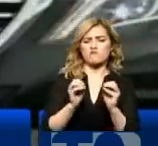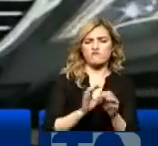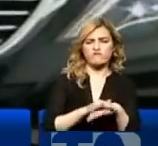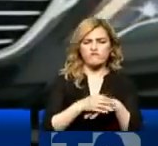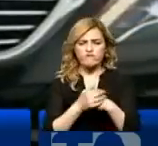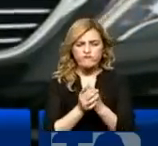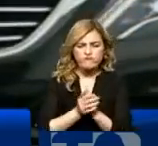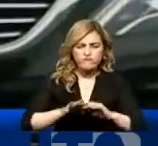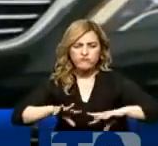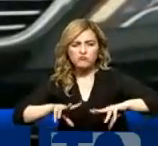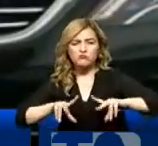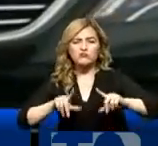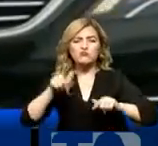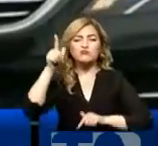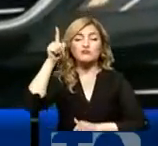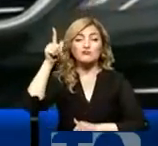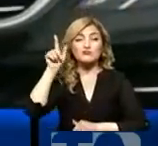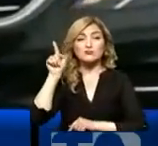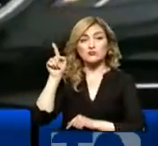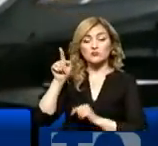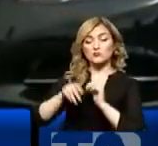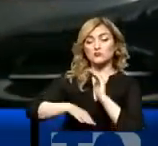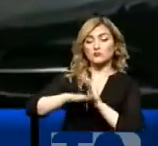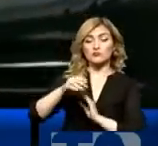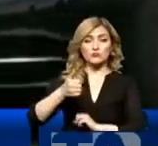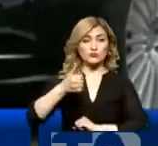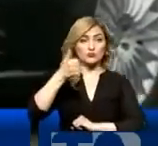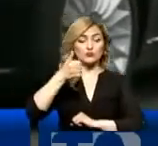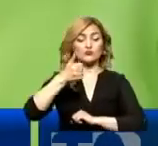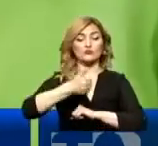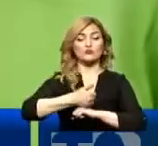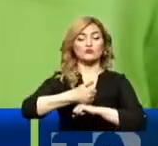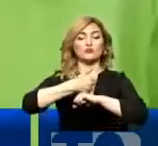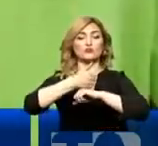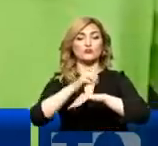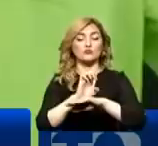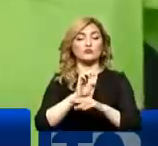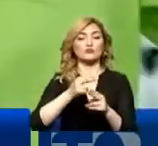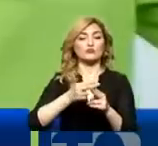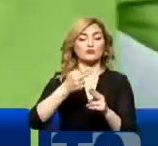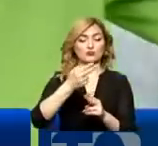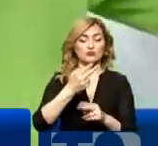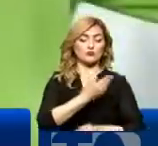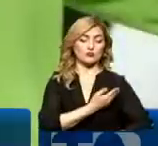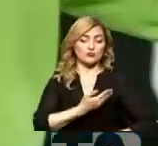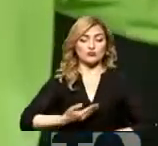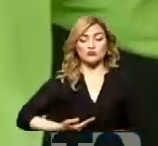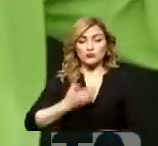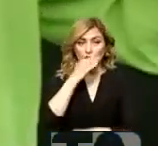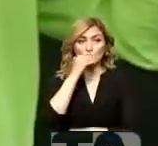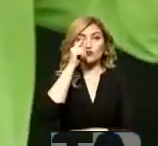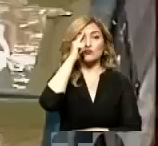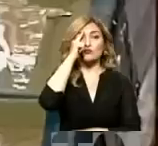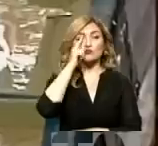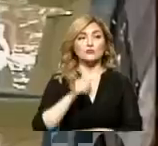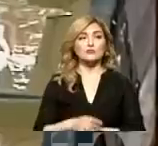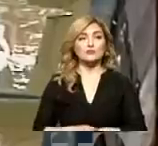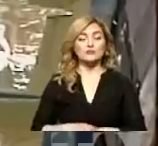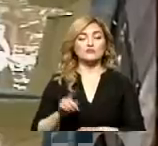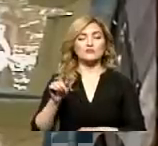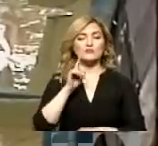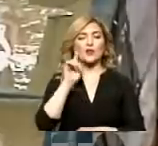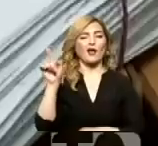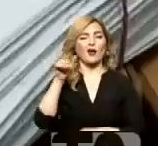criminal por la fiscal, es a su vez quien fue la máxima autoridad del país, el expresidente Rafael Correa. Ella presentó